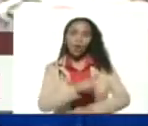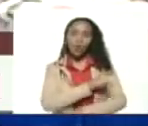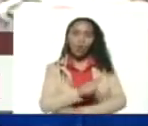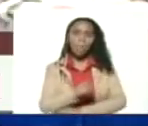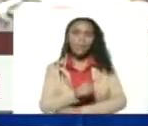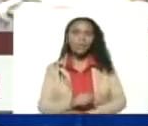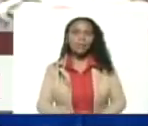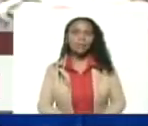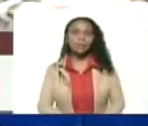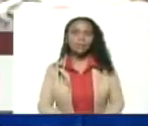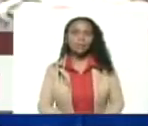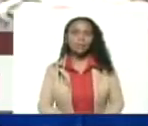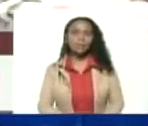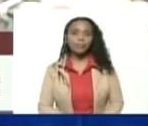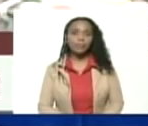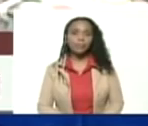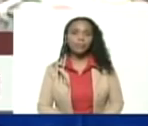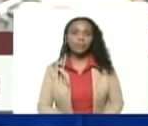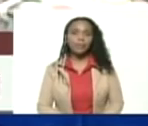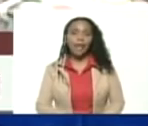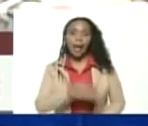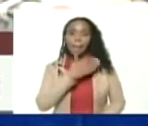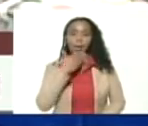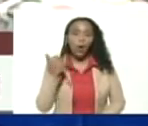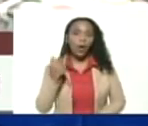Cúmplase. Y mejoremos todo.